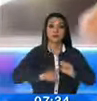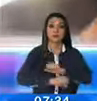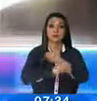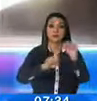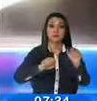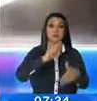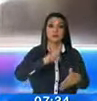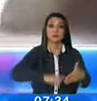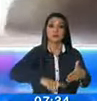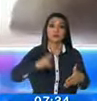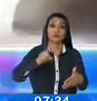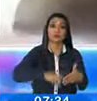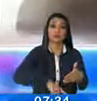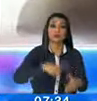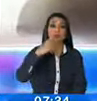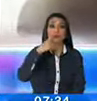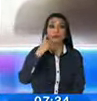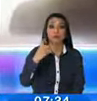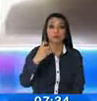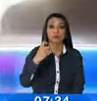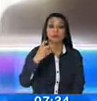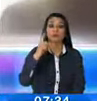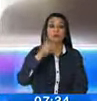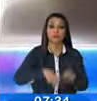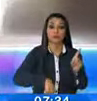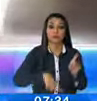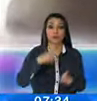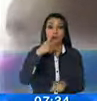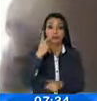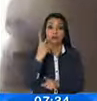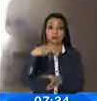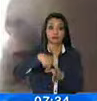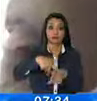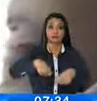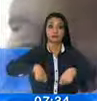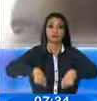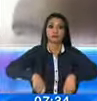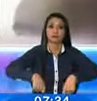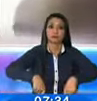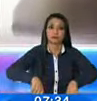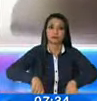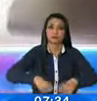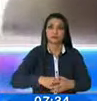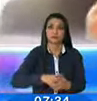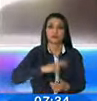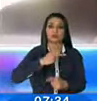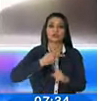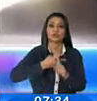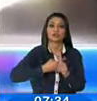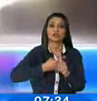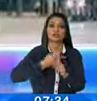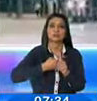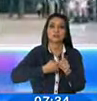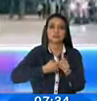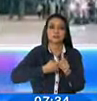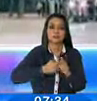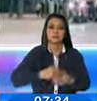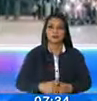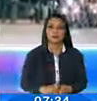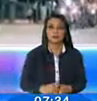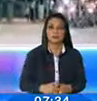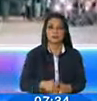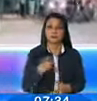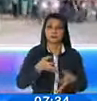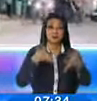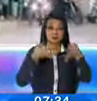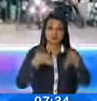podrán circular dos hombres en moto. Esto será por 2 meses, 60 días. Para quienes incumplan